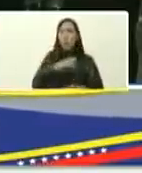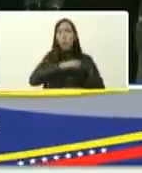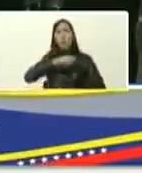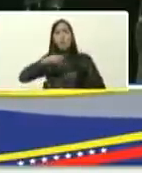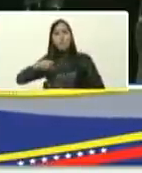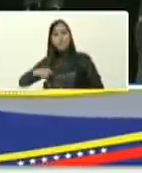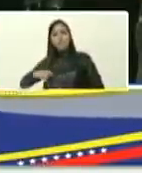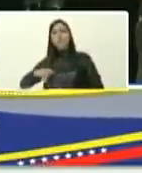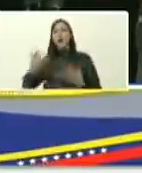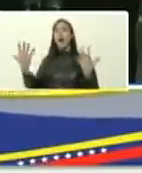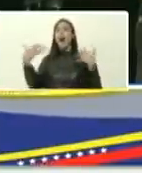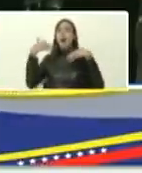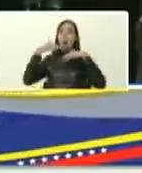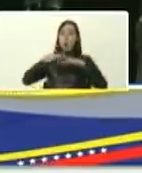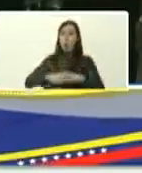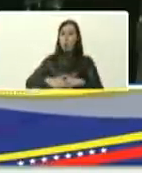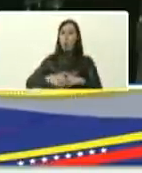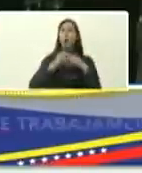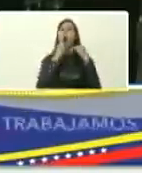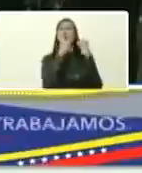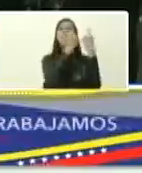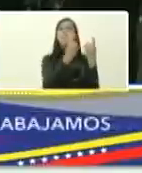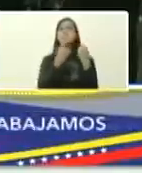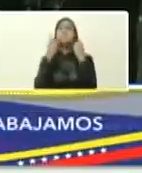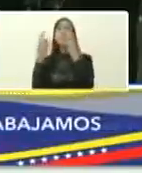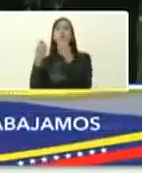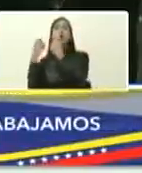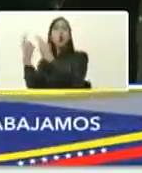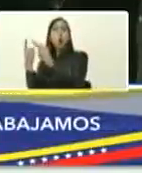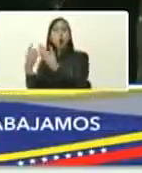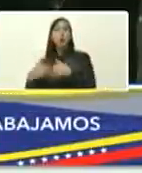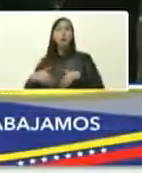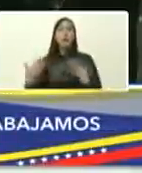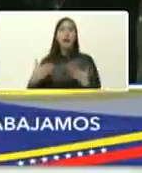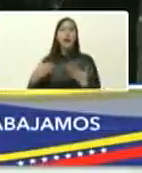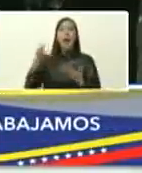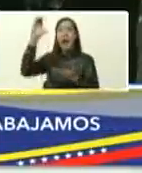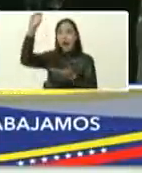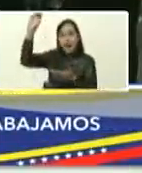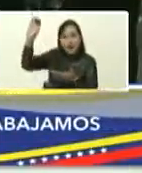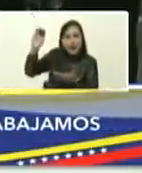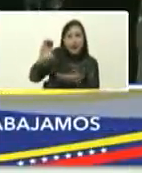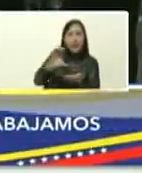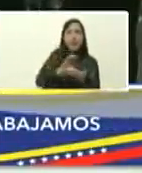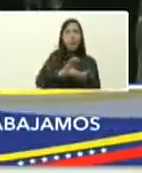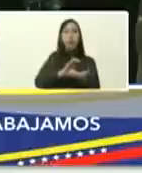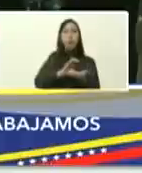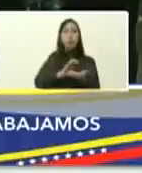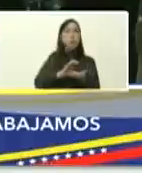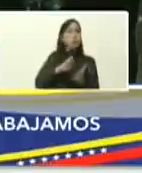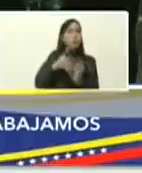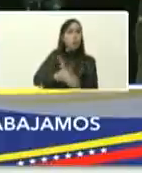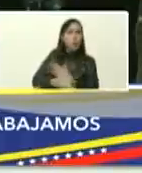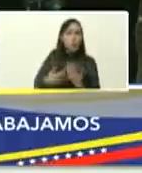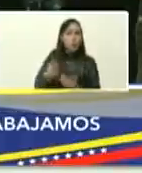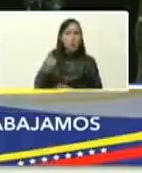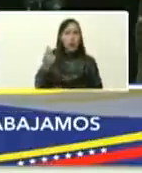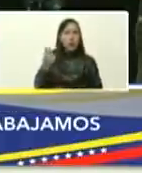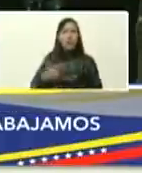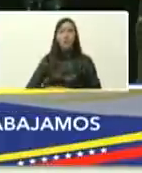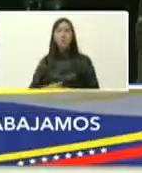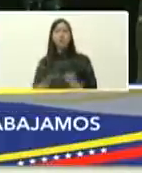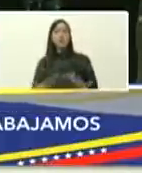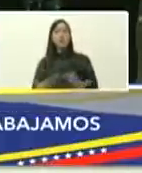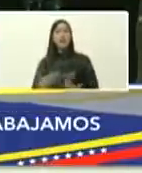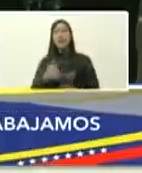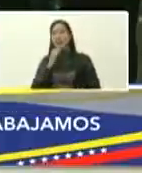y mixtas, cuando exportan, ese dinero que entra por la exportación, ¿para quién